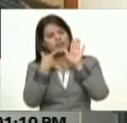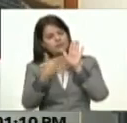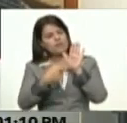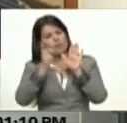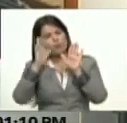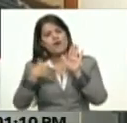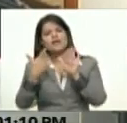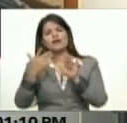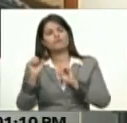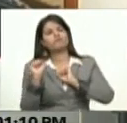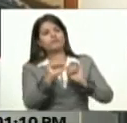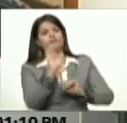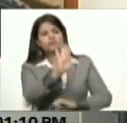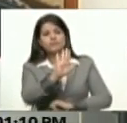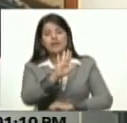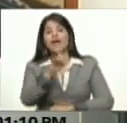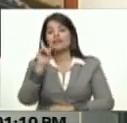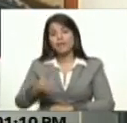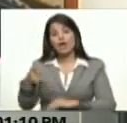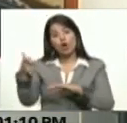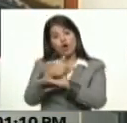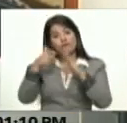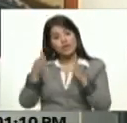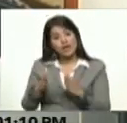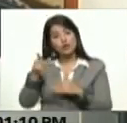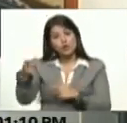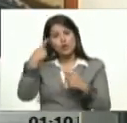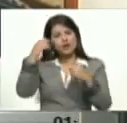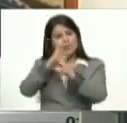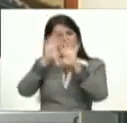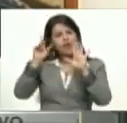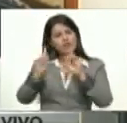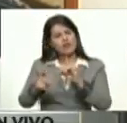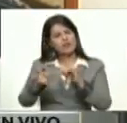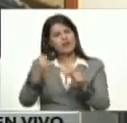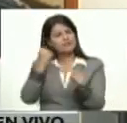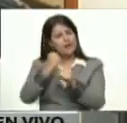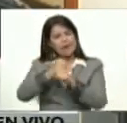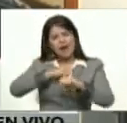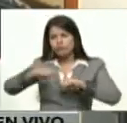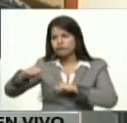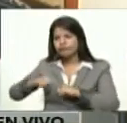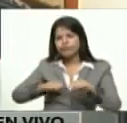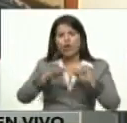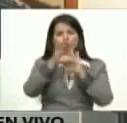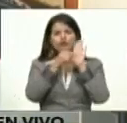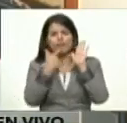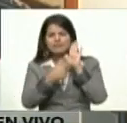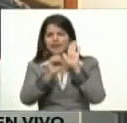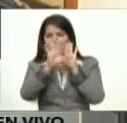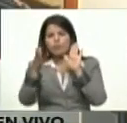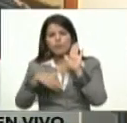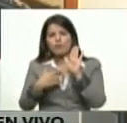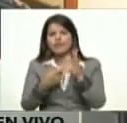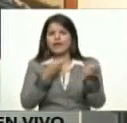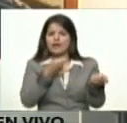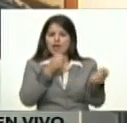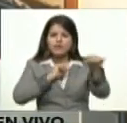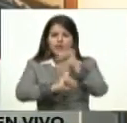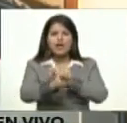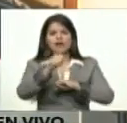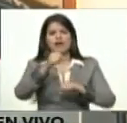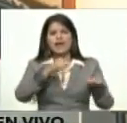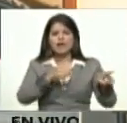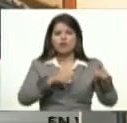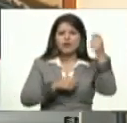sabrá expresarse y el gobierno de manera clara sabrá utilizar todos los mecanismos de la Constitución para evitar el